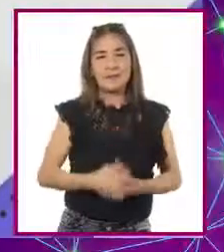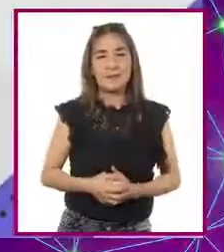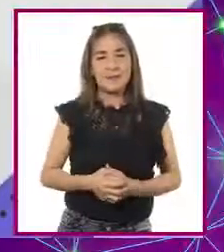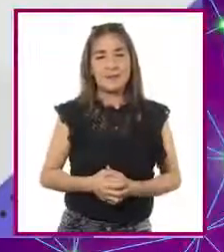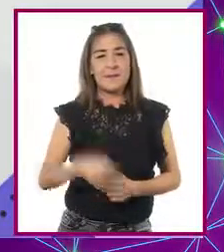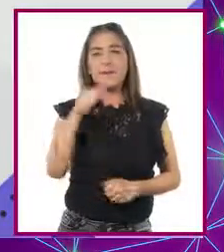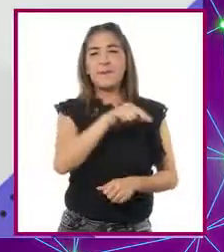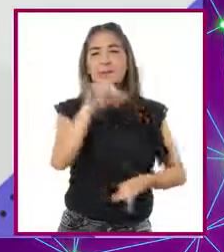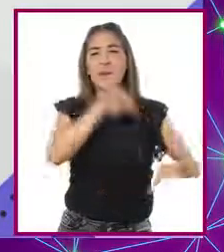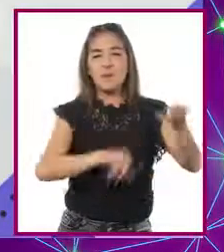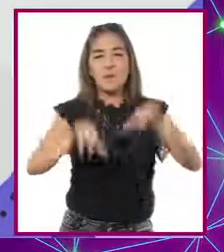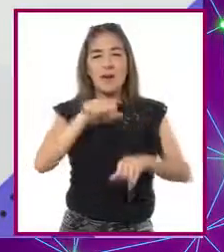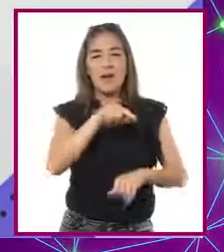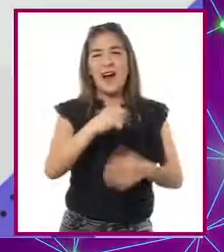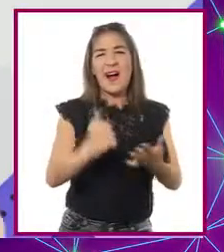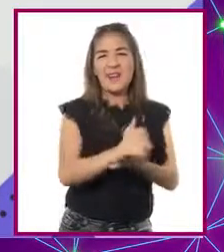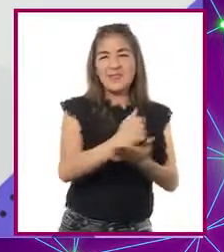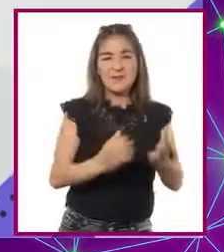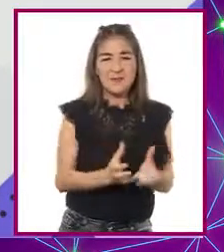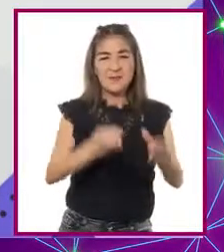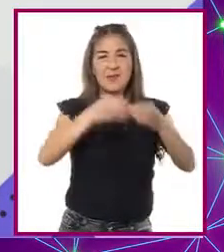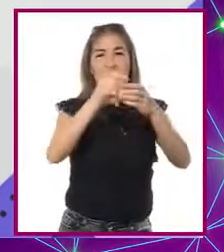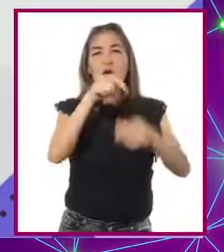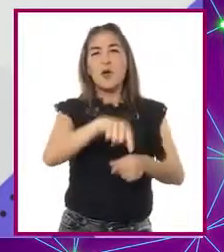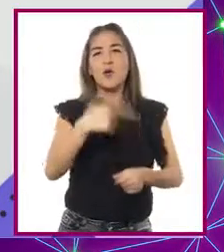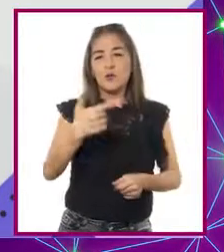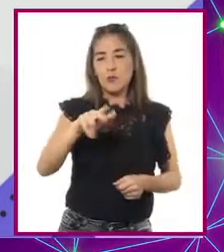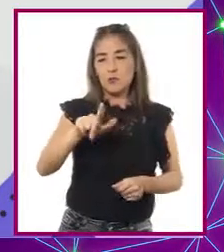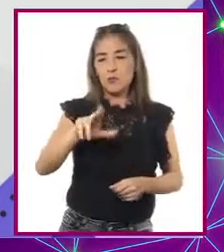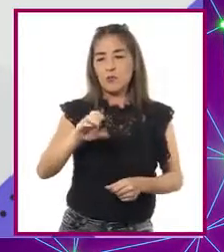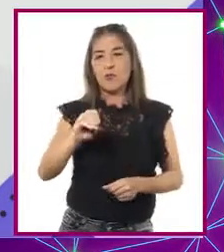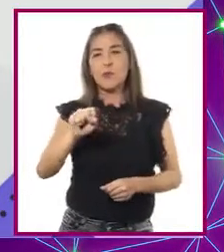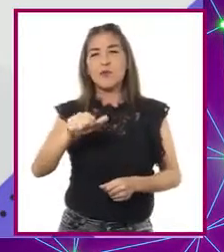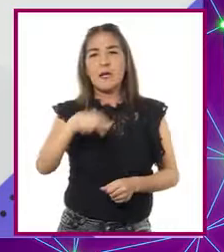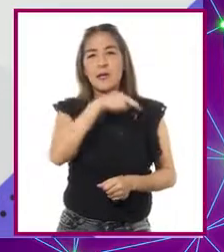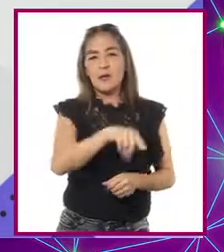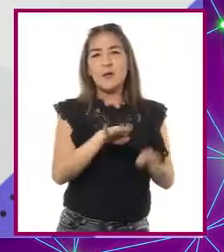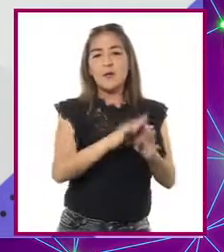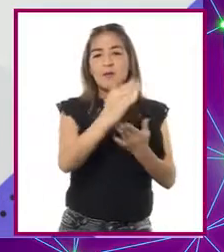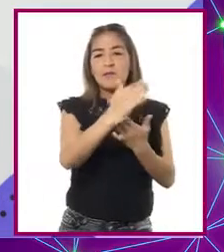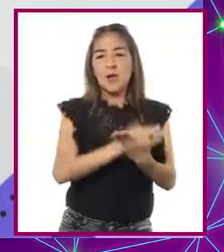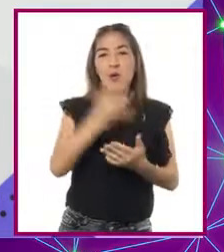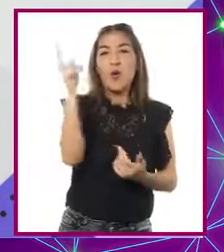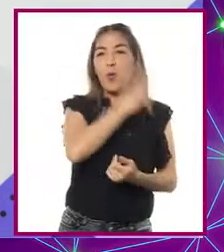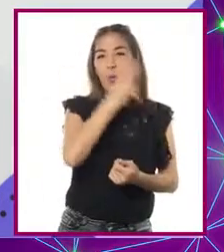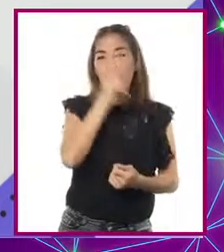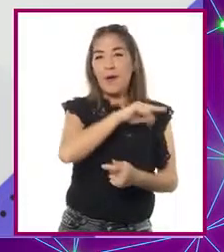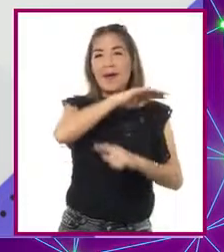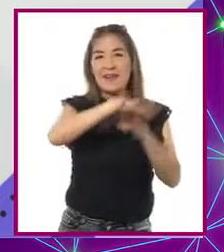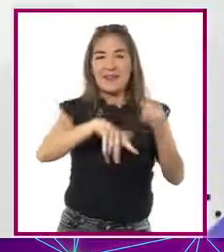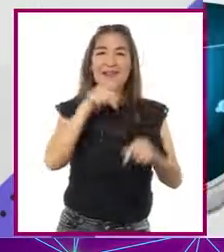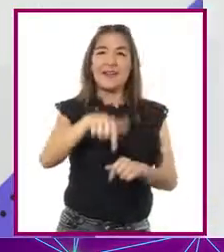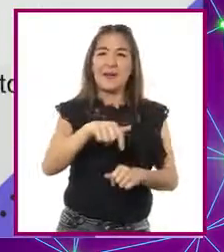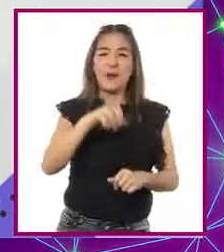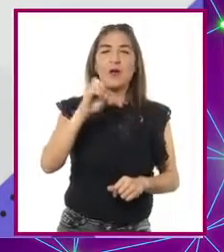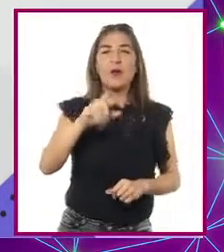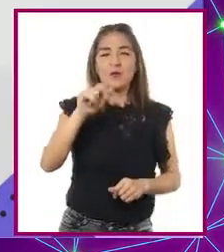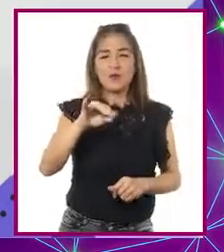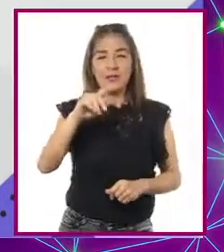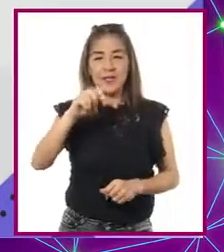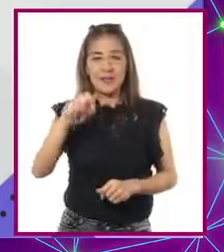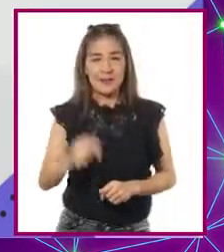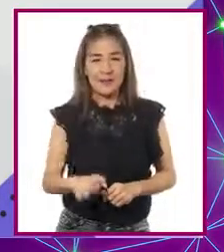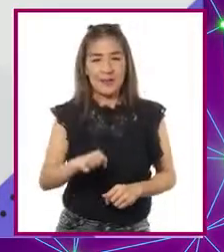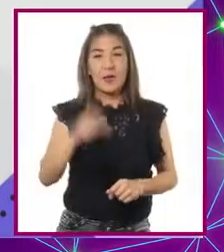el experimento de botella azul, se emplea glucosa como agente reductor y el oxígeno del aire como agente oxidante. Cuando la